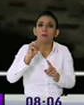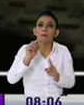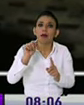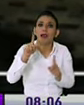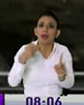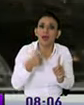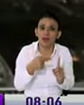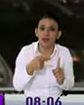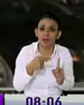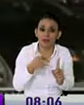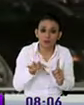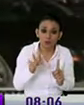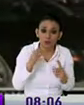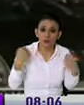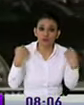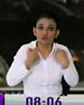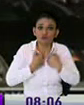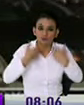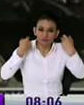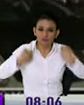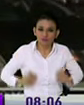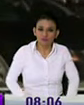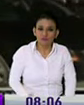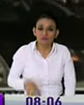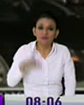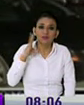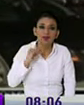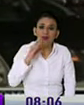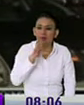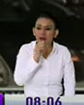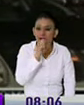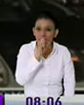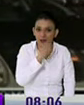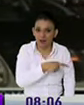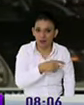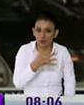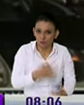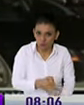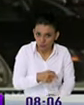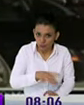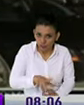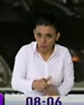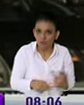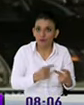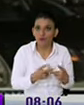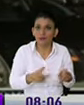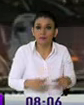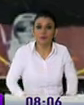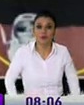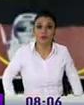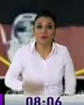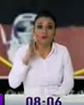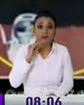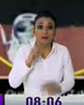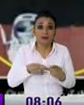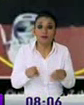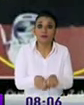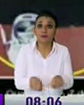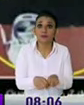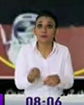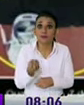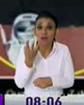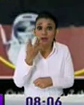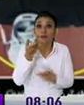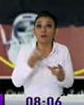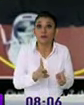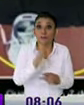encontró la chaqueta color naranja con la que actuó el alias Tomalá, la pantaloneta negra, los zapatos blancos, la